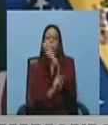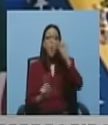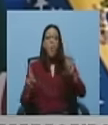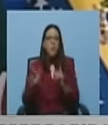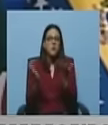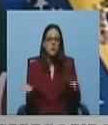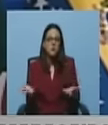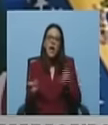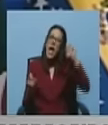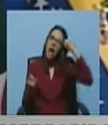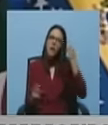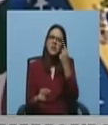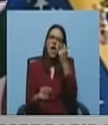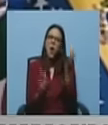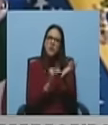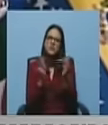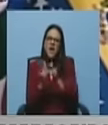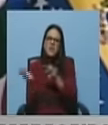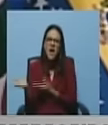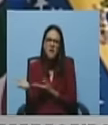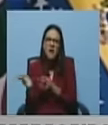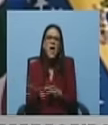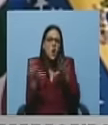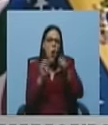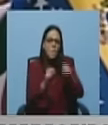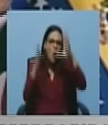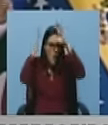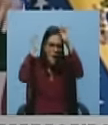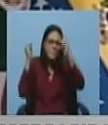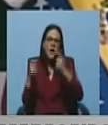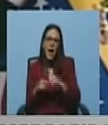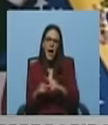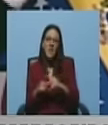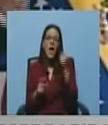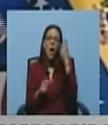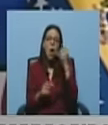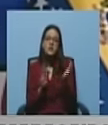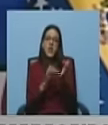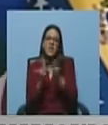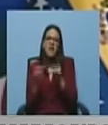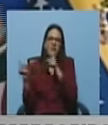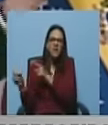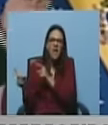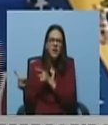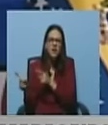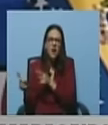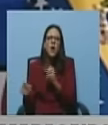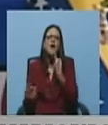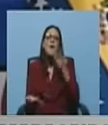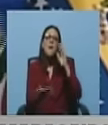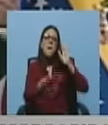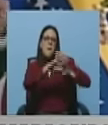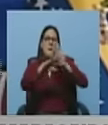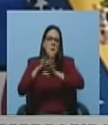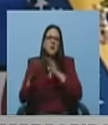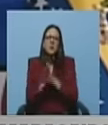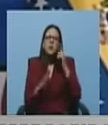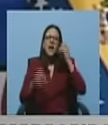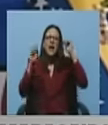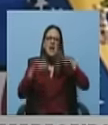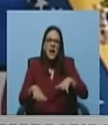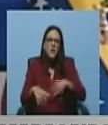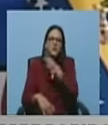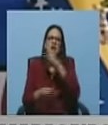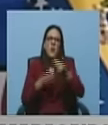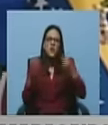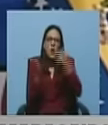Recordemos 11 de abril, asaltaron una embajada, recordemos 11 de abril, exigieron la renuncia, participaron en un